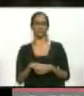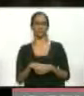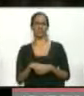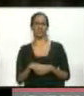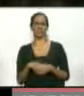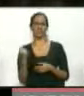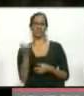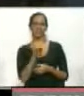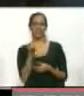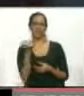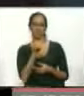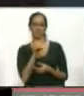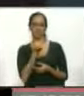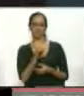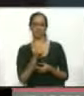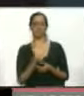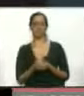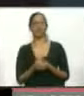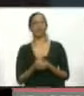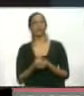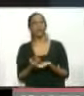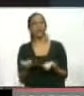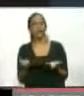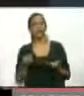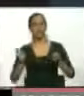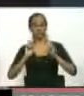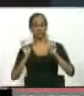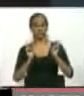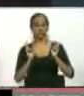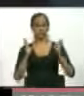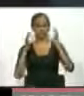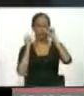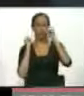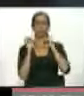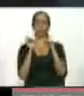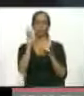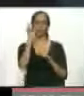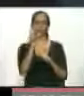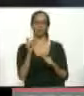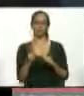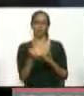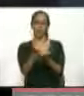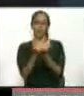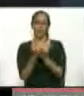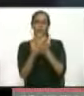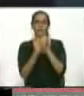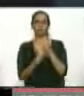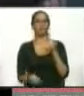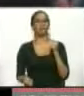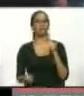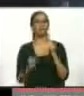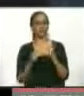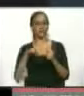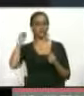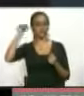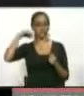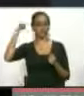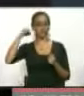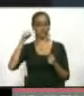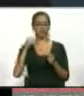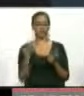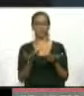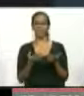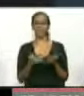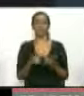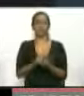asesinato en la versión de merlano los mismos individuos que le ayudaron a escapar en una cinematográfica fuga que dio